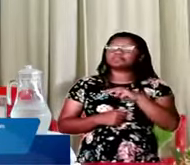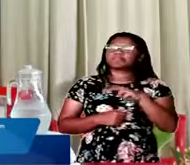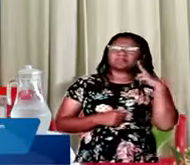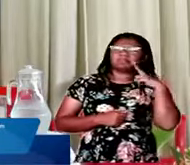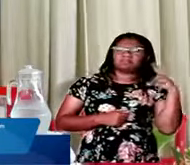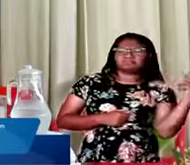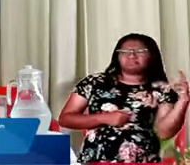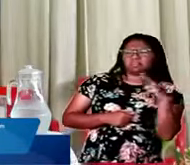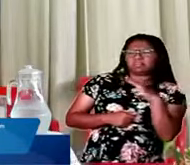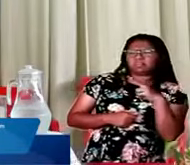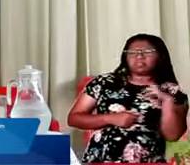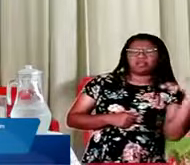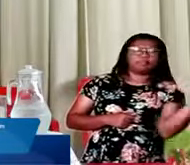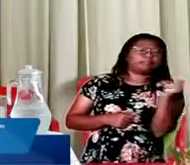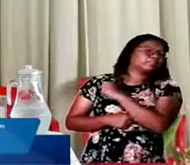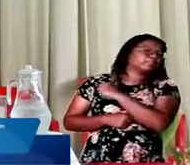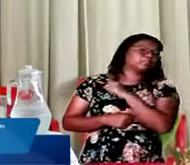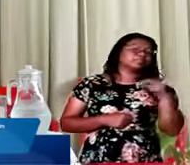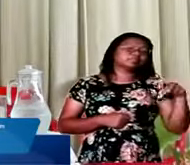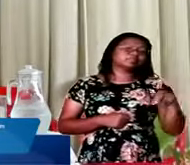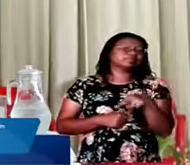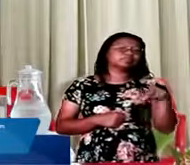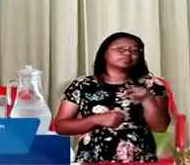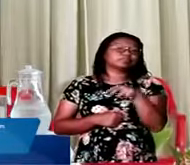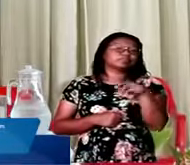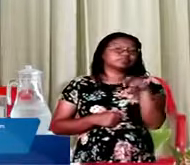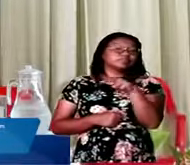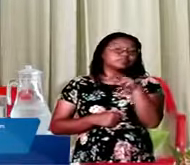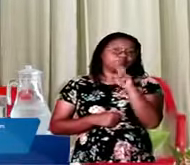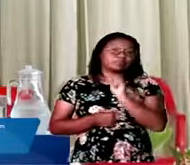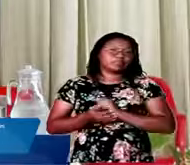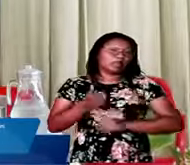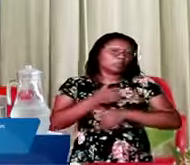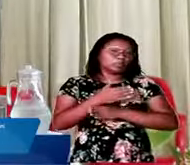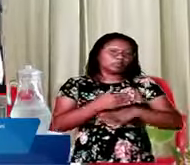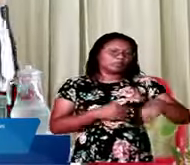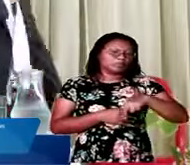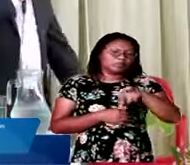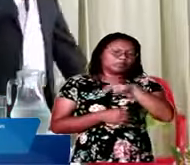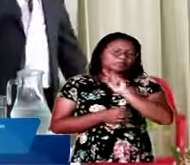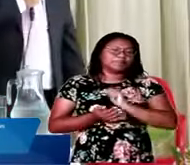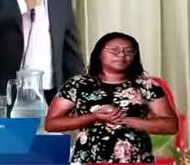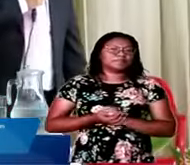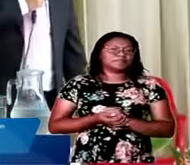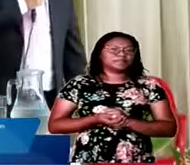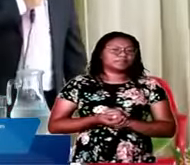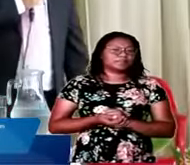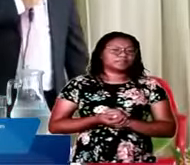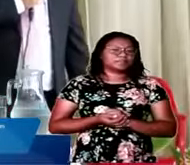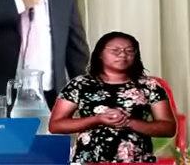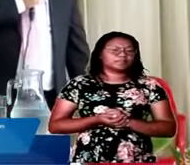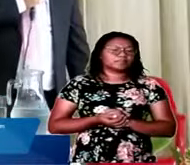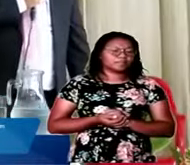Mirándolo, se hizo el de la vista gorda, no he visto nada. Siguió silbando.